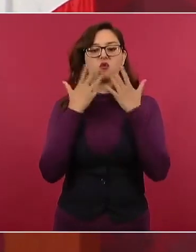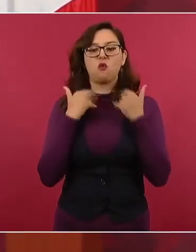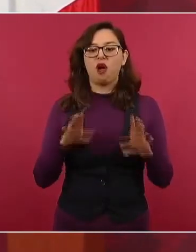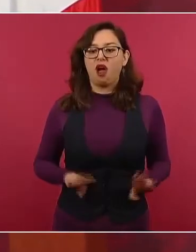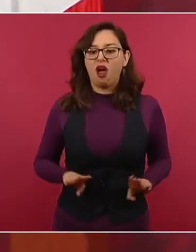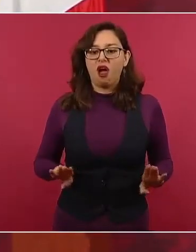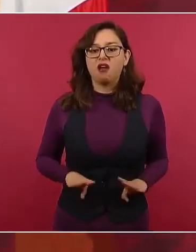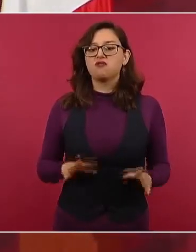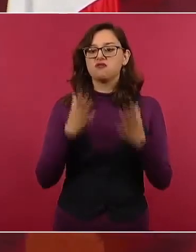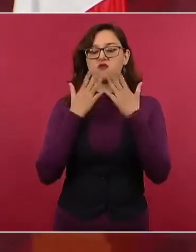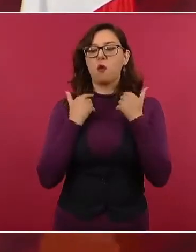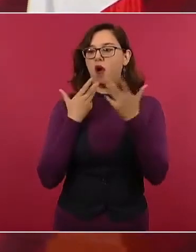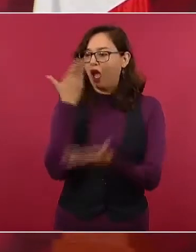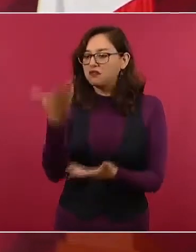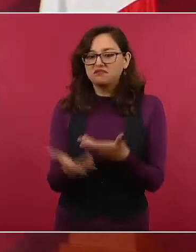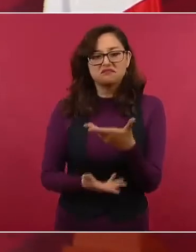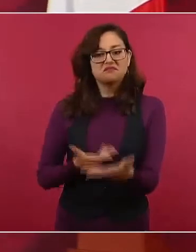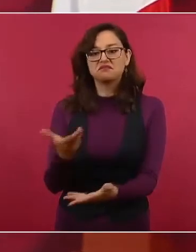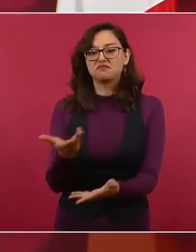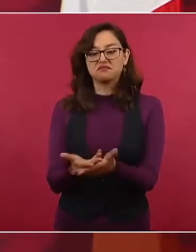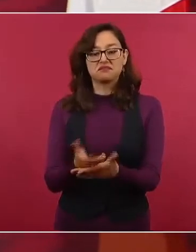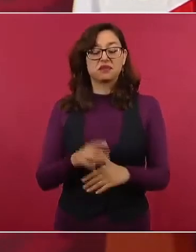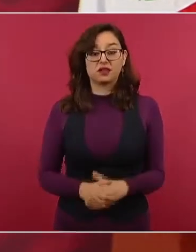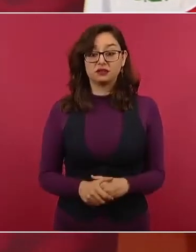Entonces, claro que hay